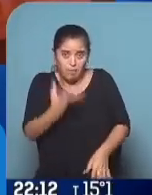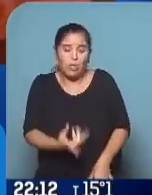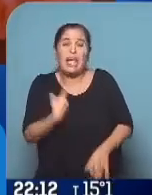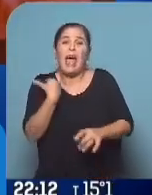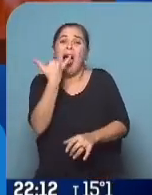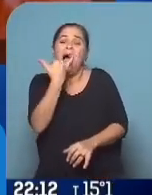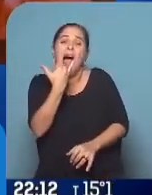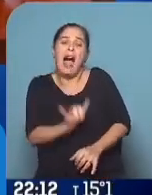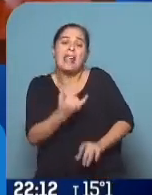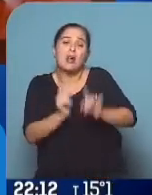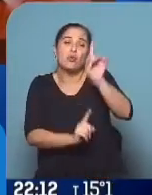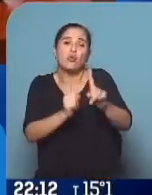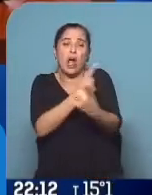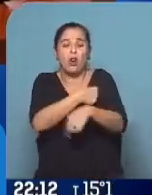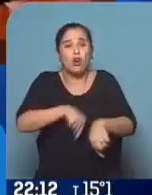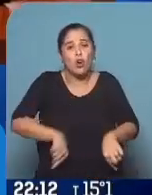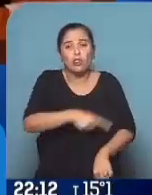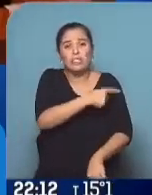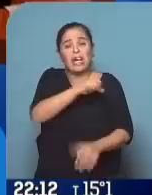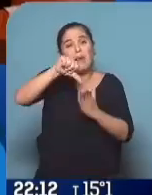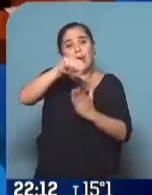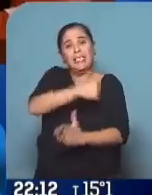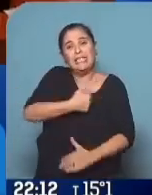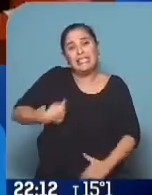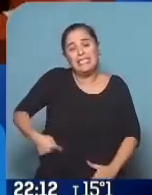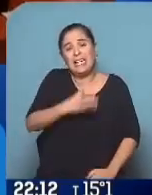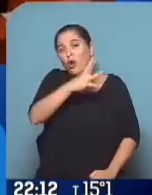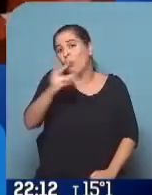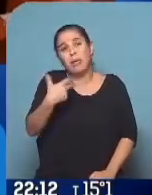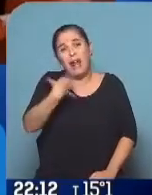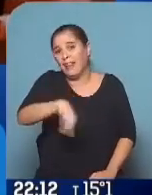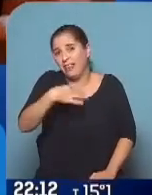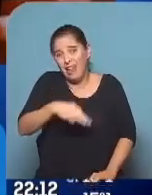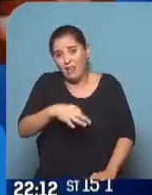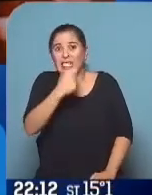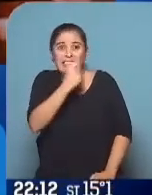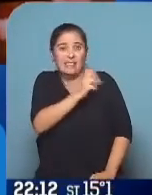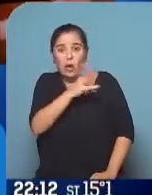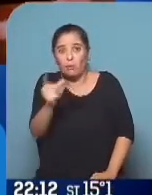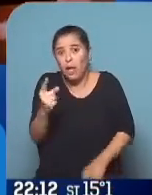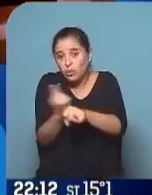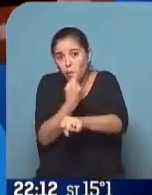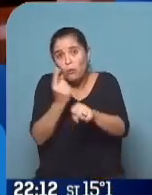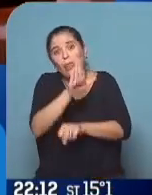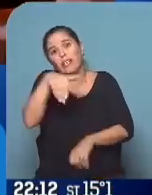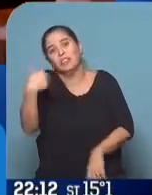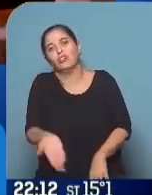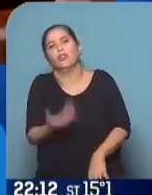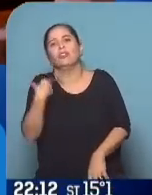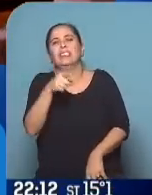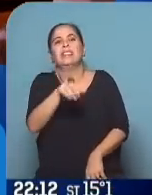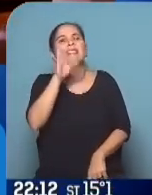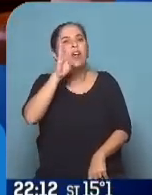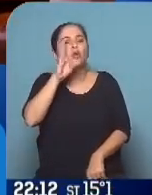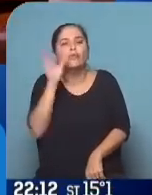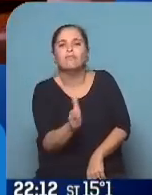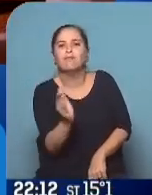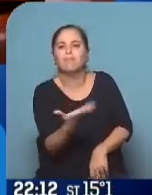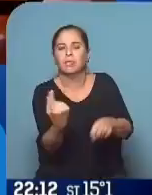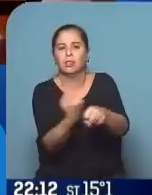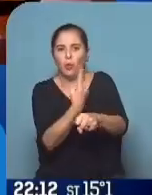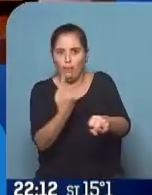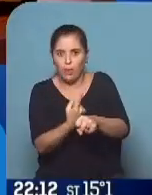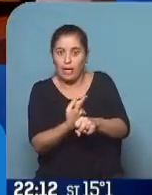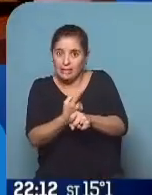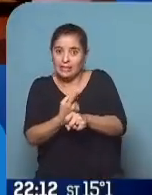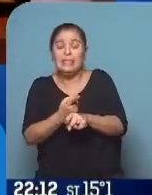el producto y también va a perjudicar la producción en Estados Unidos. Por el otro lado, había mucho temor de parte de las empresas norteamericanas